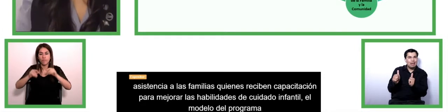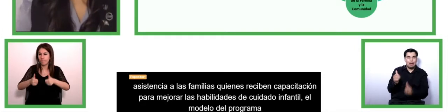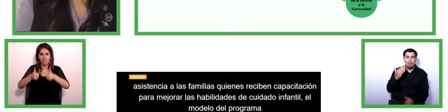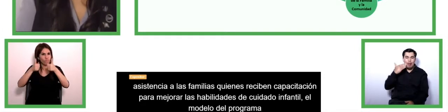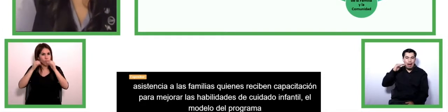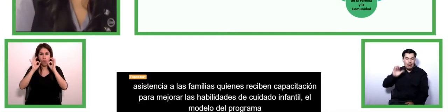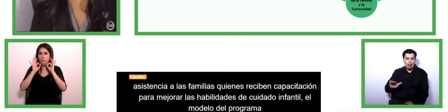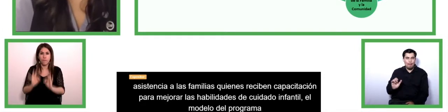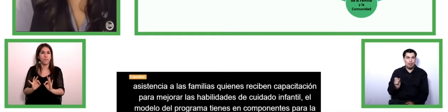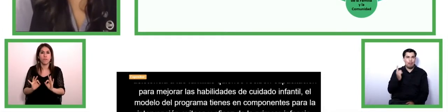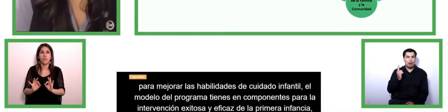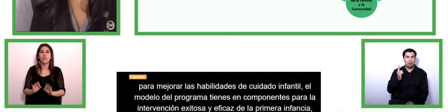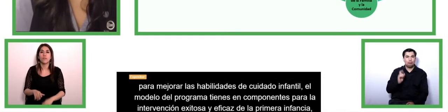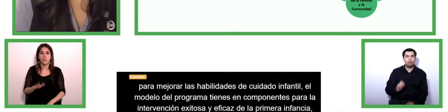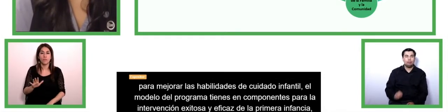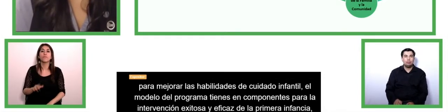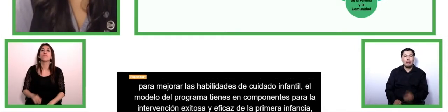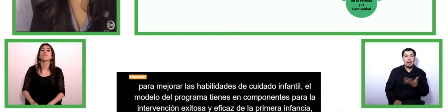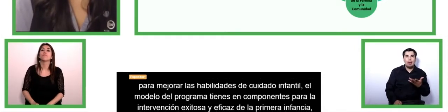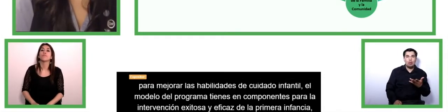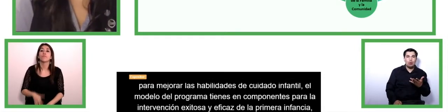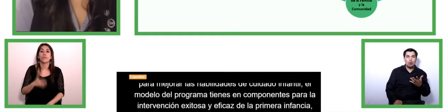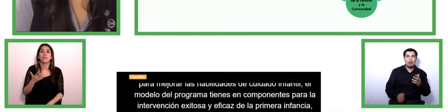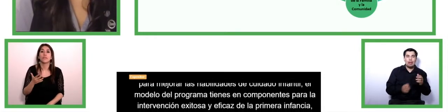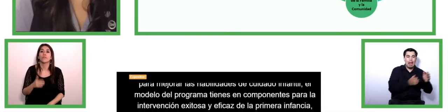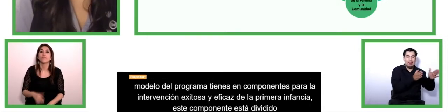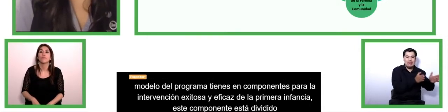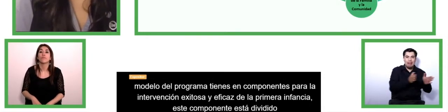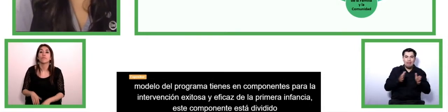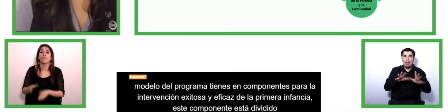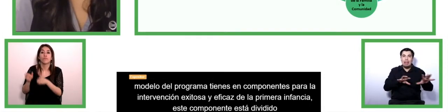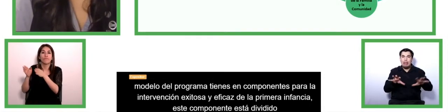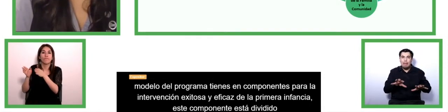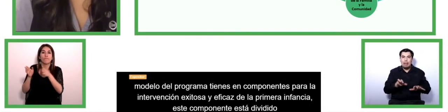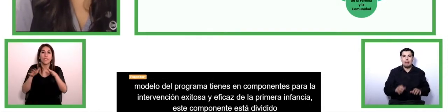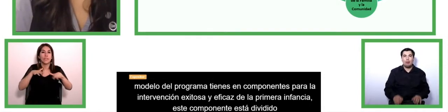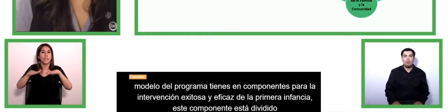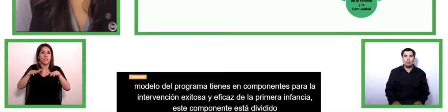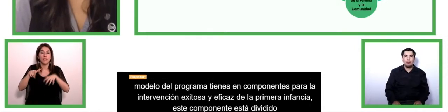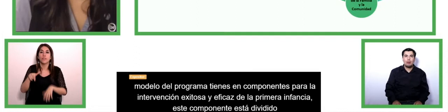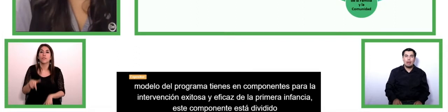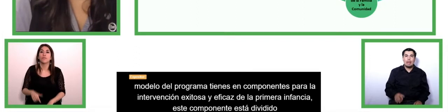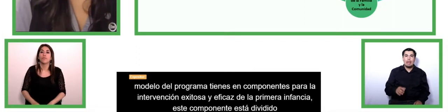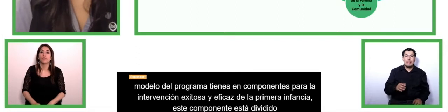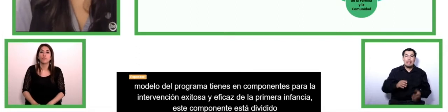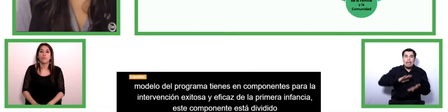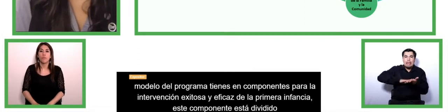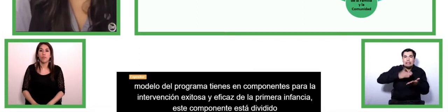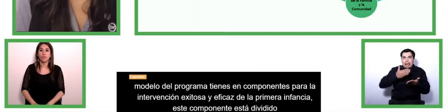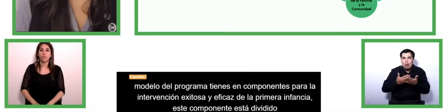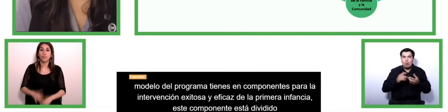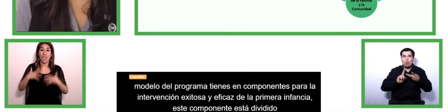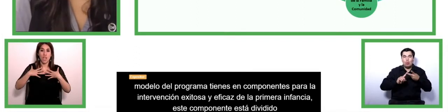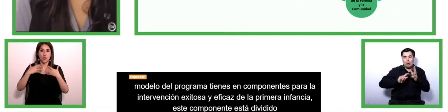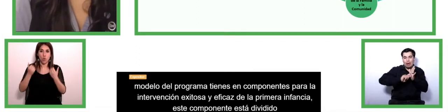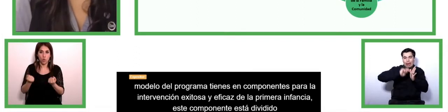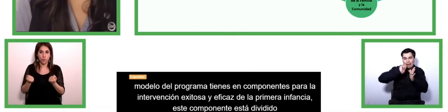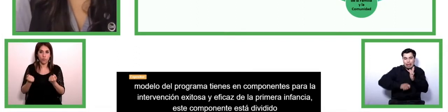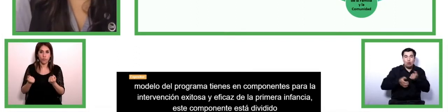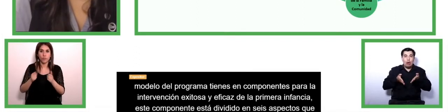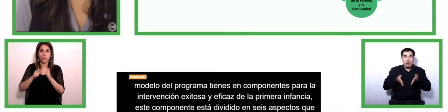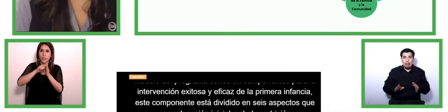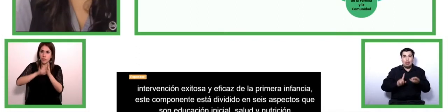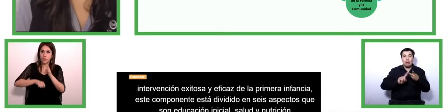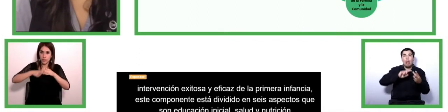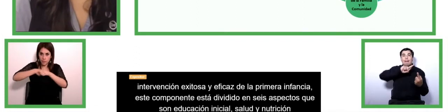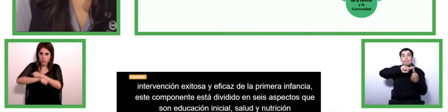infancia. Este componente está dividido en 6 aspectos que son educación inicial, salud y nutrición, registro